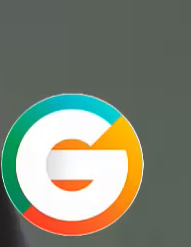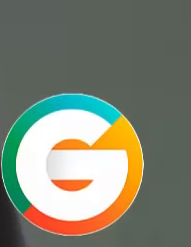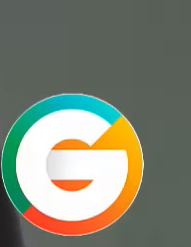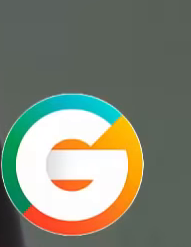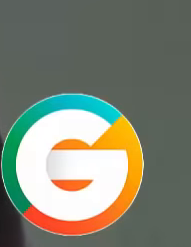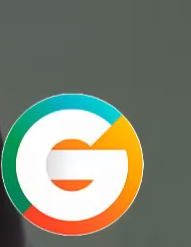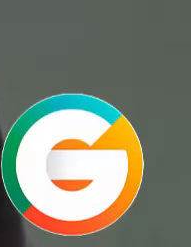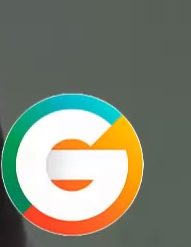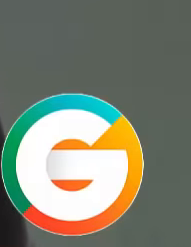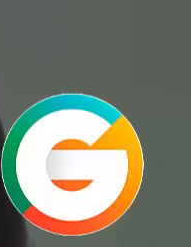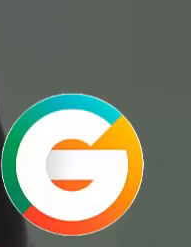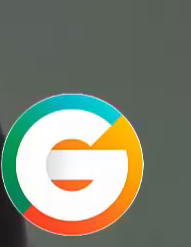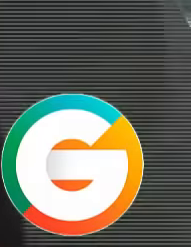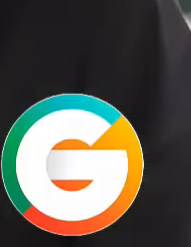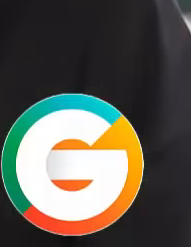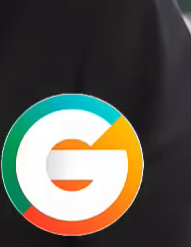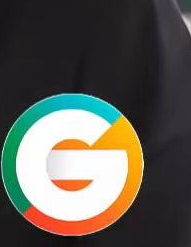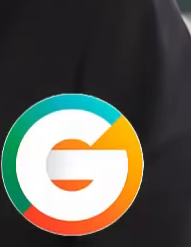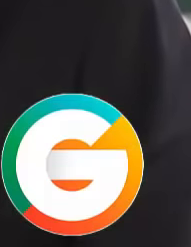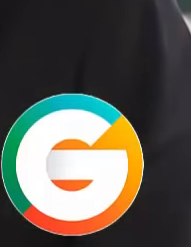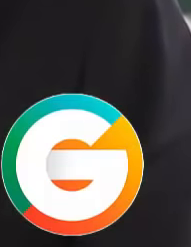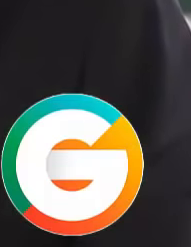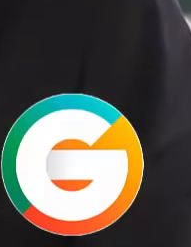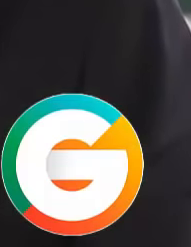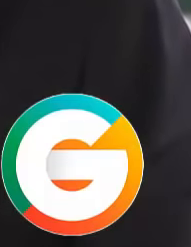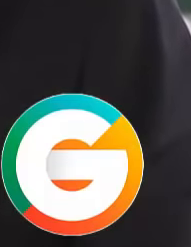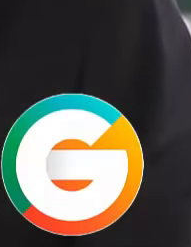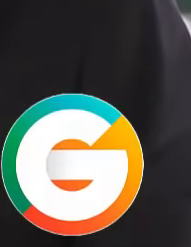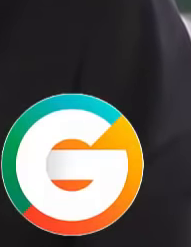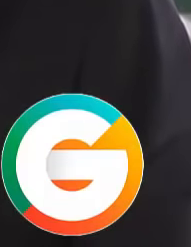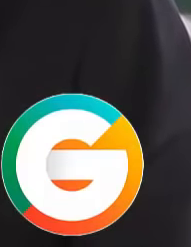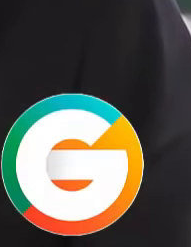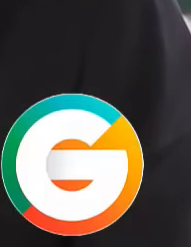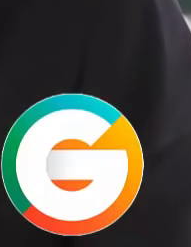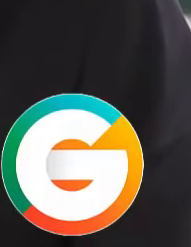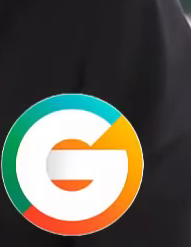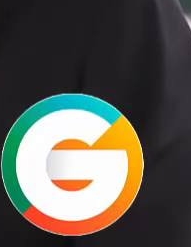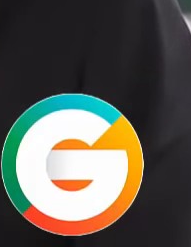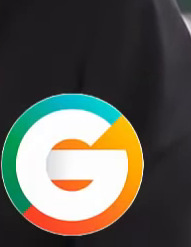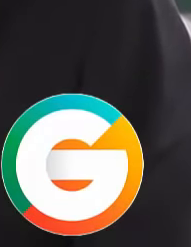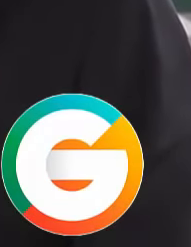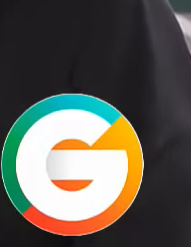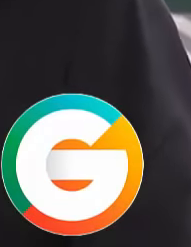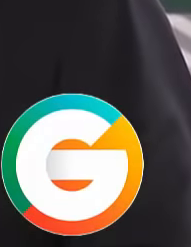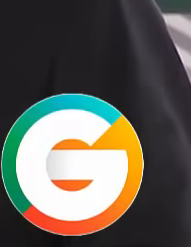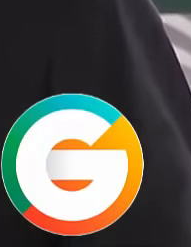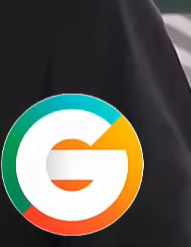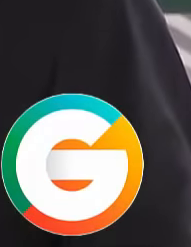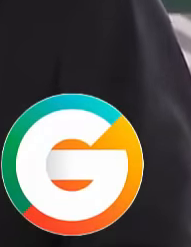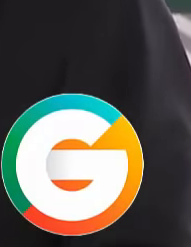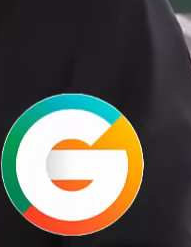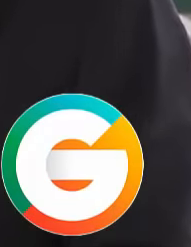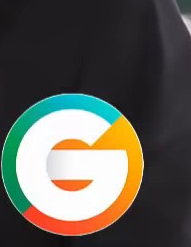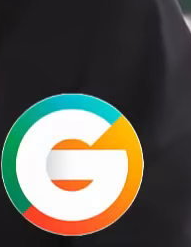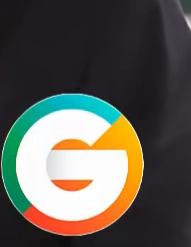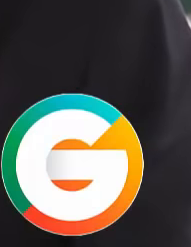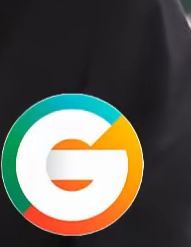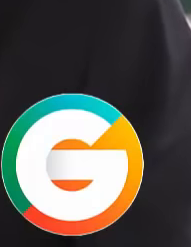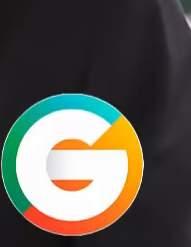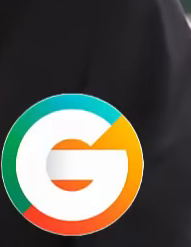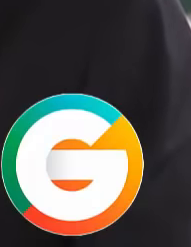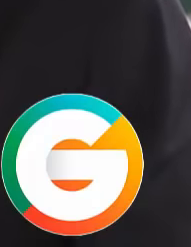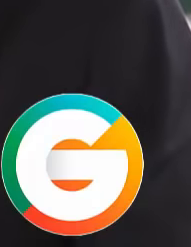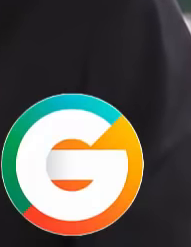una en el hombro, una en clavícula y otra en rodilla, reportándolo fuera